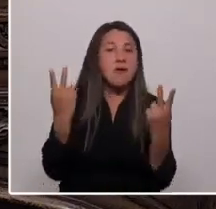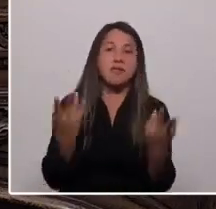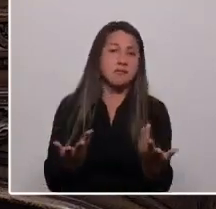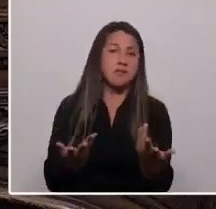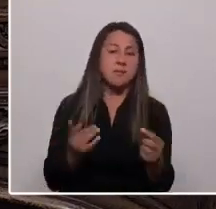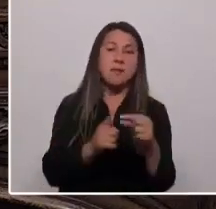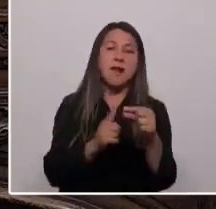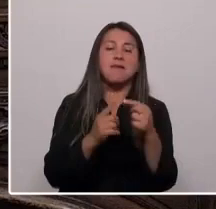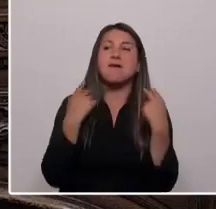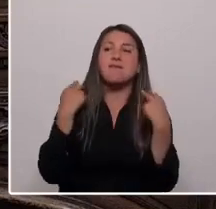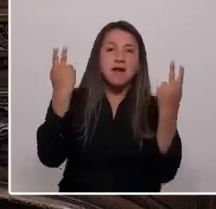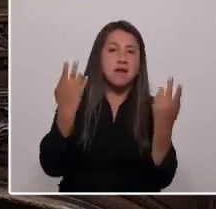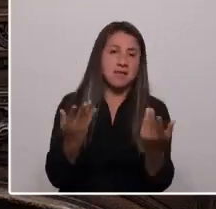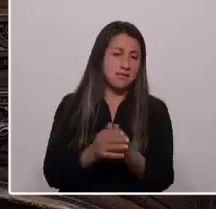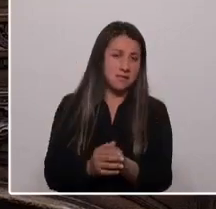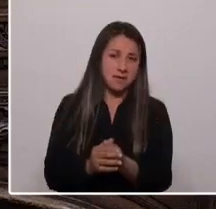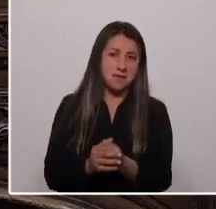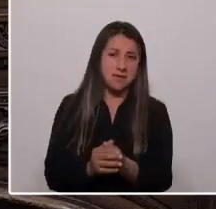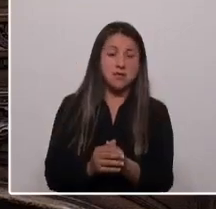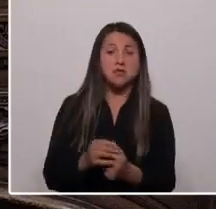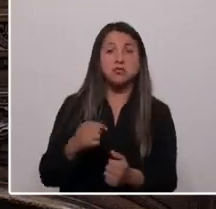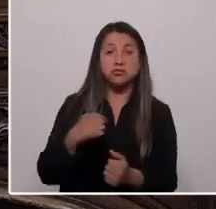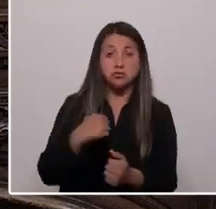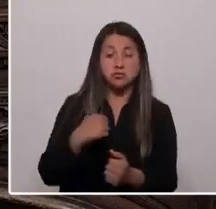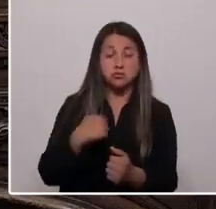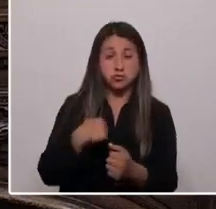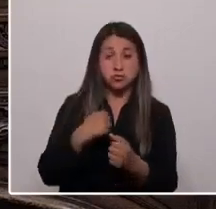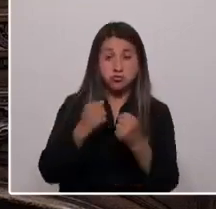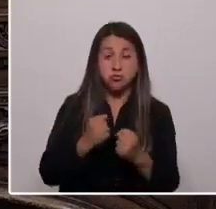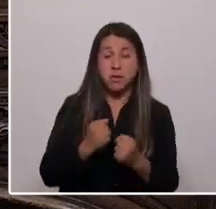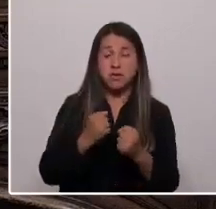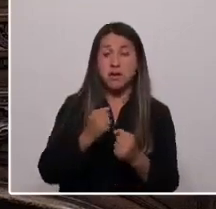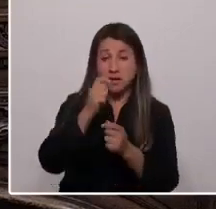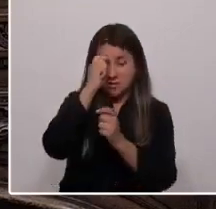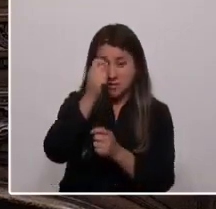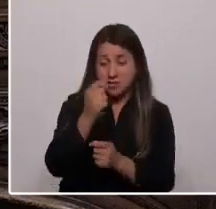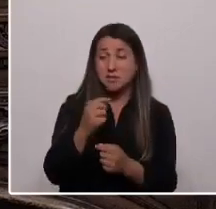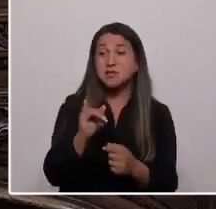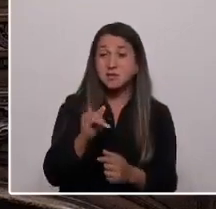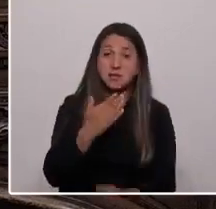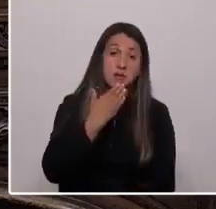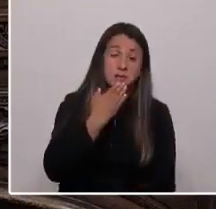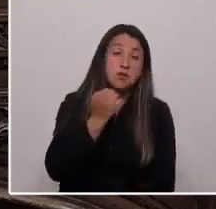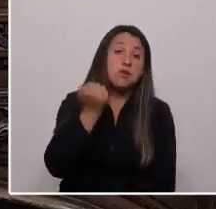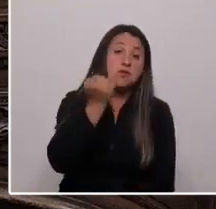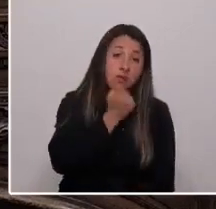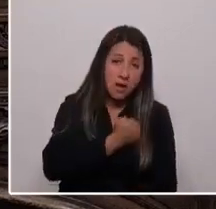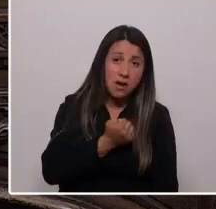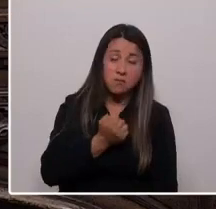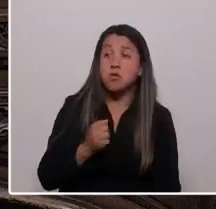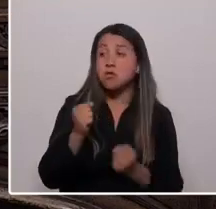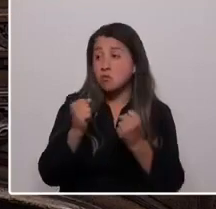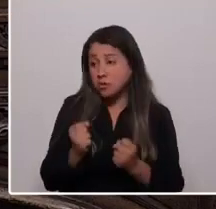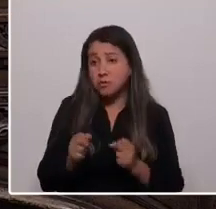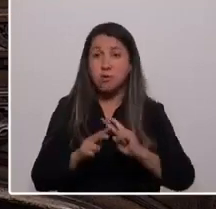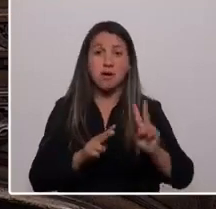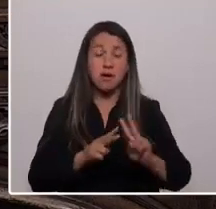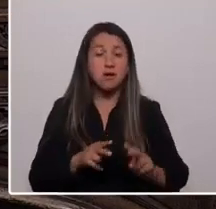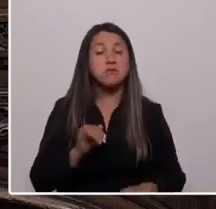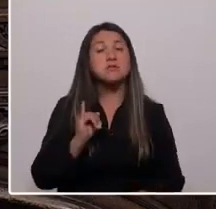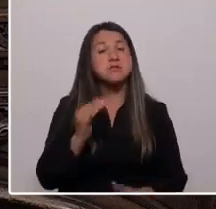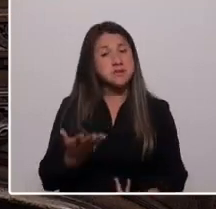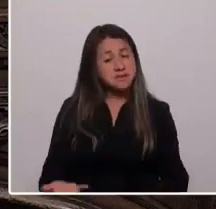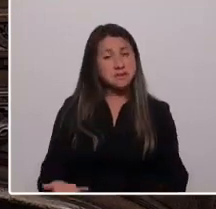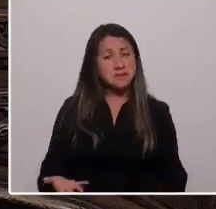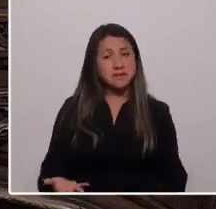aquella que hace que uno sea capaz de reconocer que nos equivocamos y somos capaces de rectificar eso nos falta y